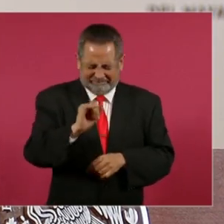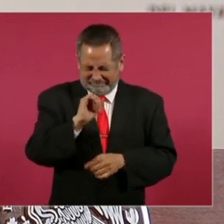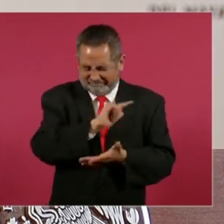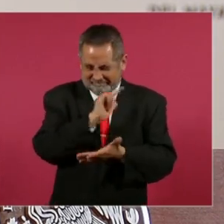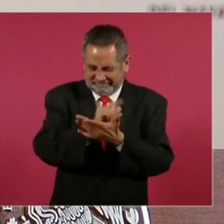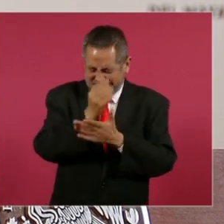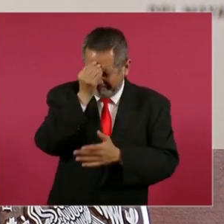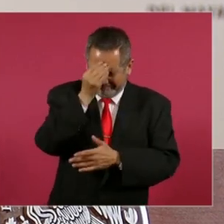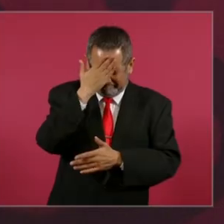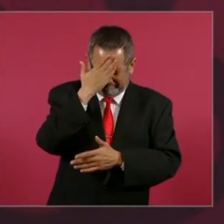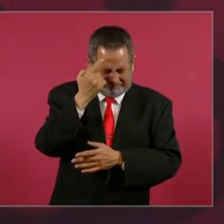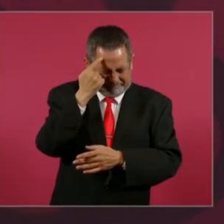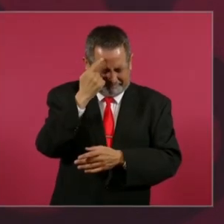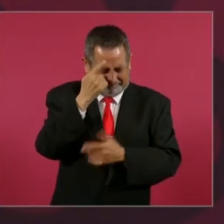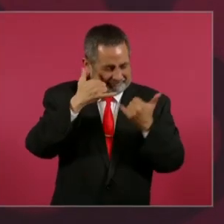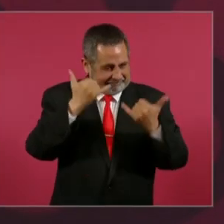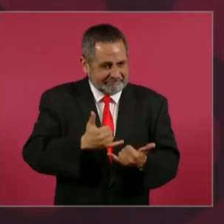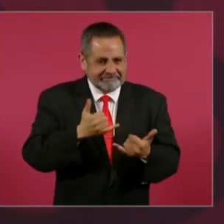Así.